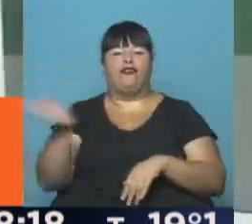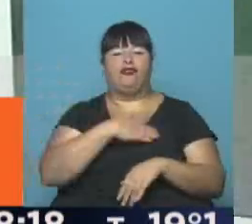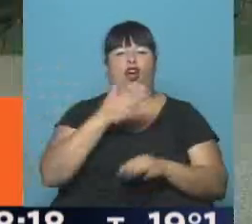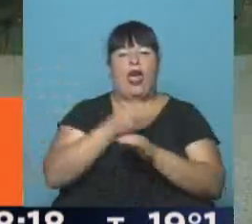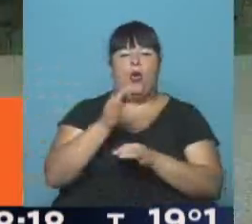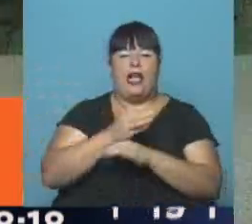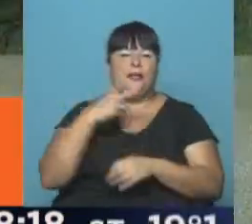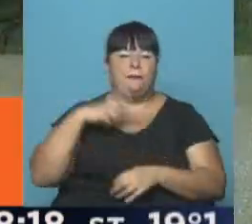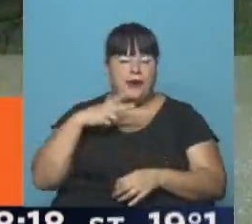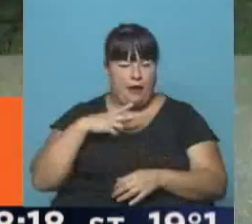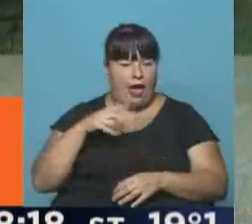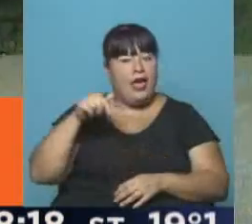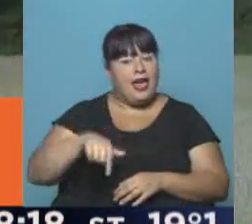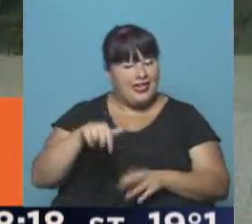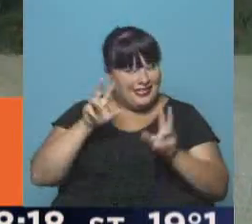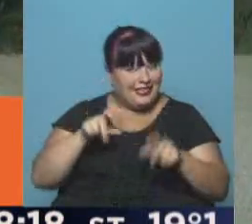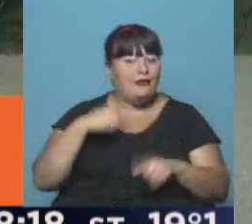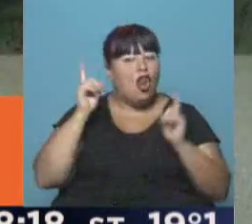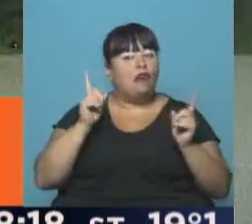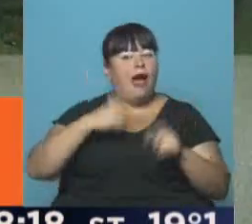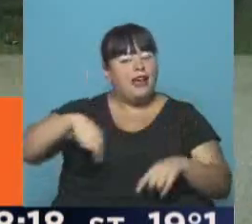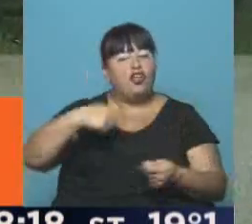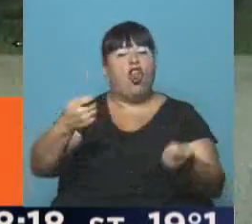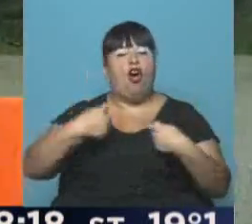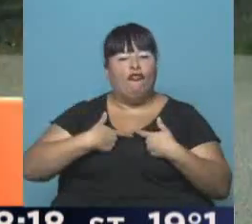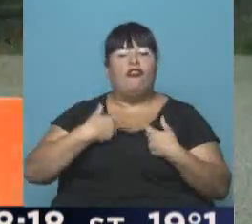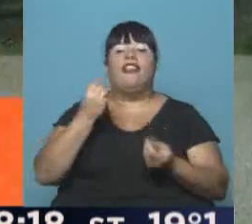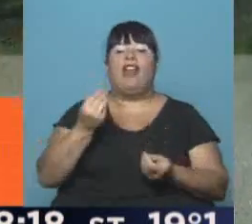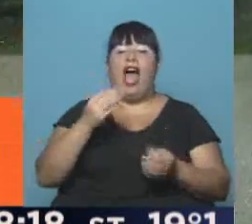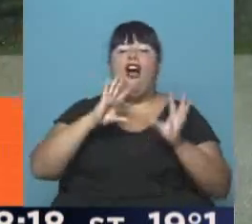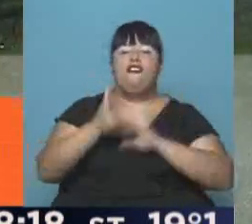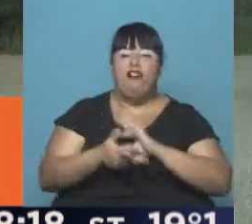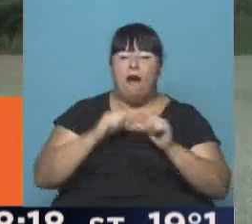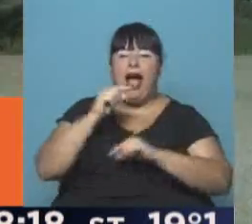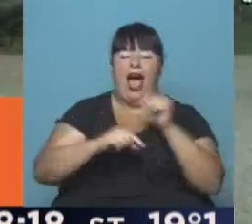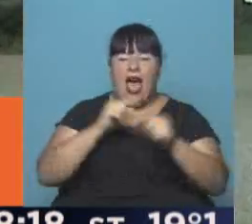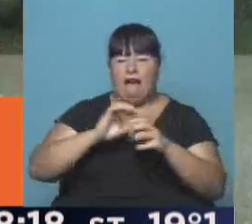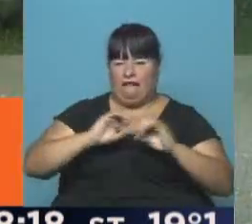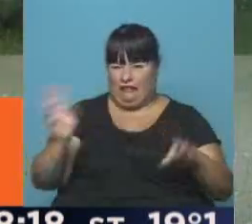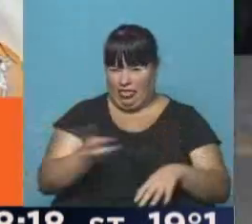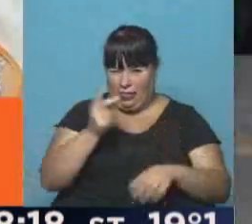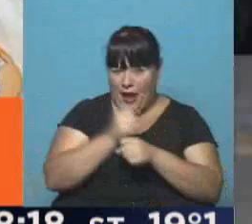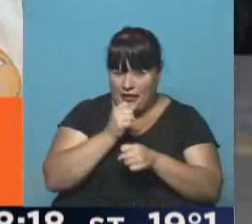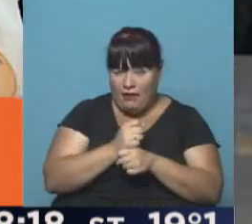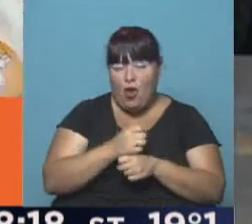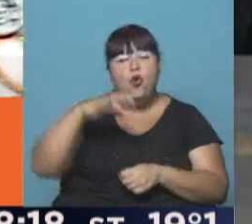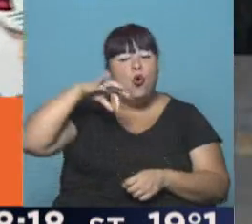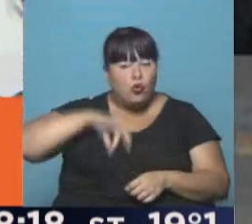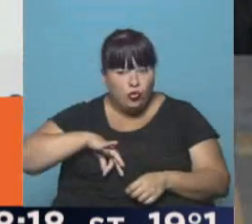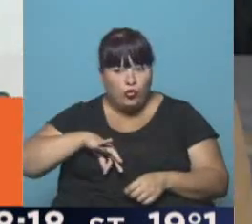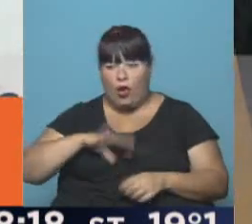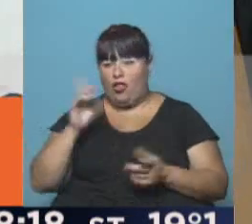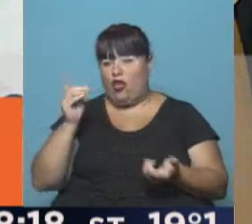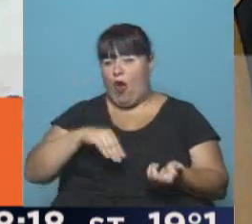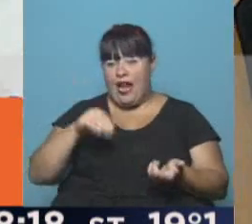sistema educativo. En este marco es que a los docentes nos ofrecen realmente condiciones cada vez más precarias de trabajo y un salario que